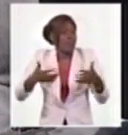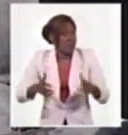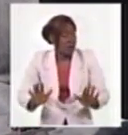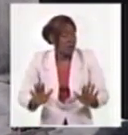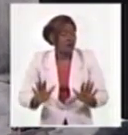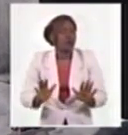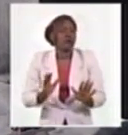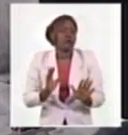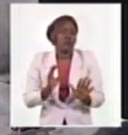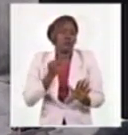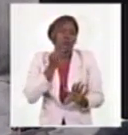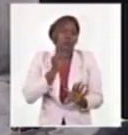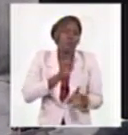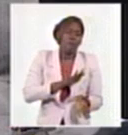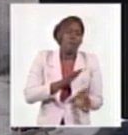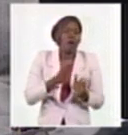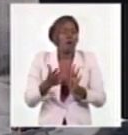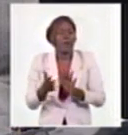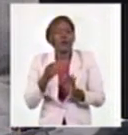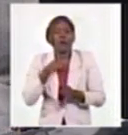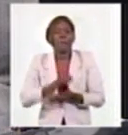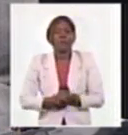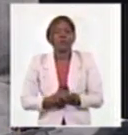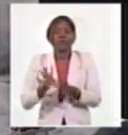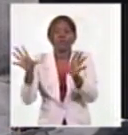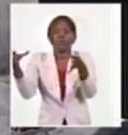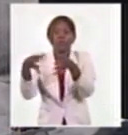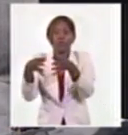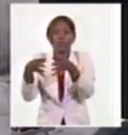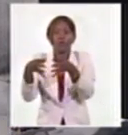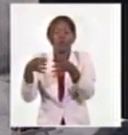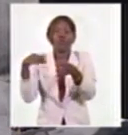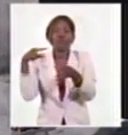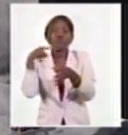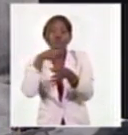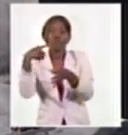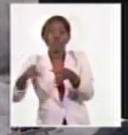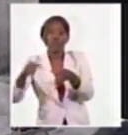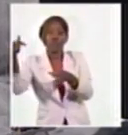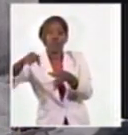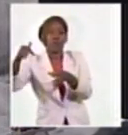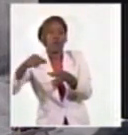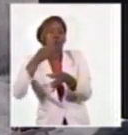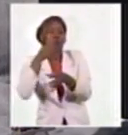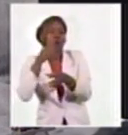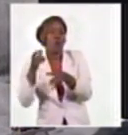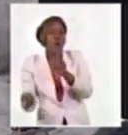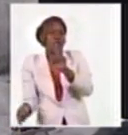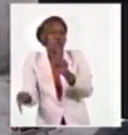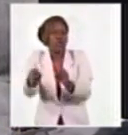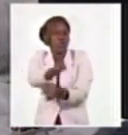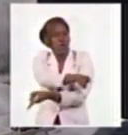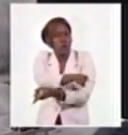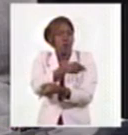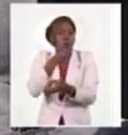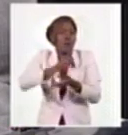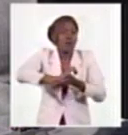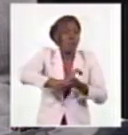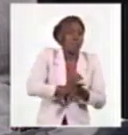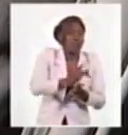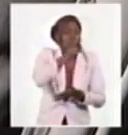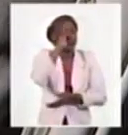punto los rusos puedan dominar este reforzamiento que van a tener los